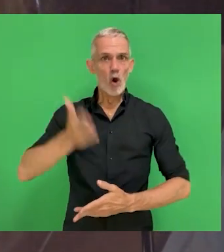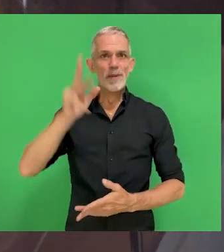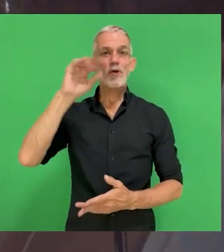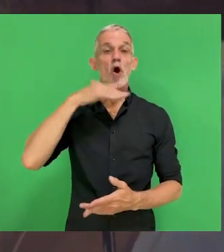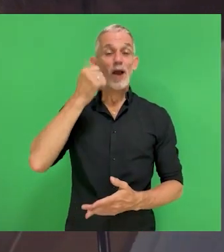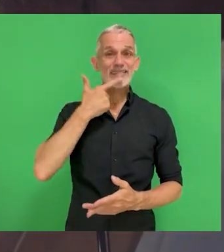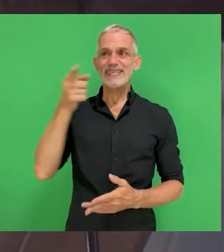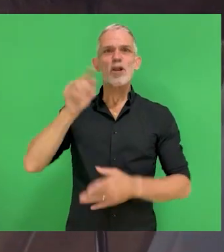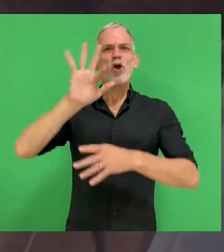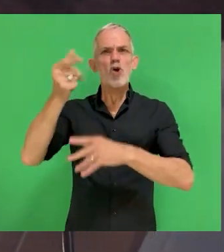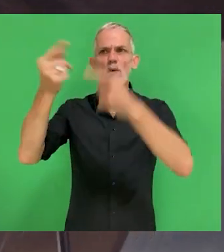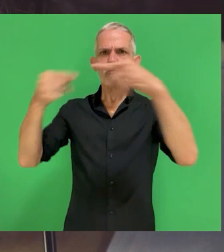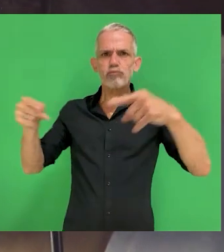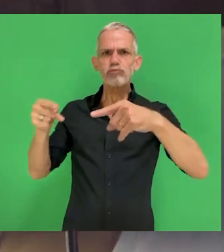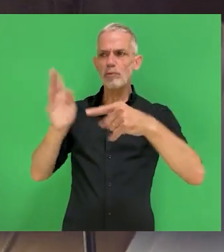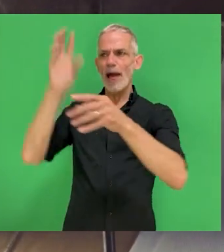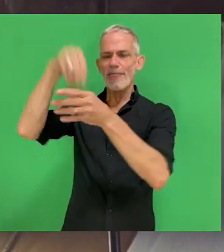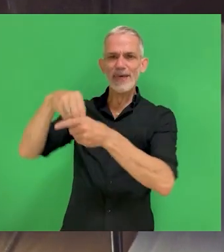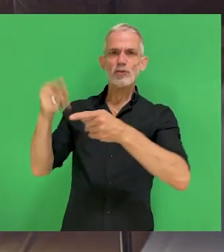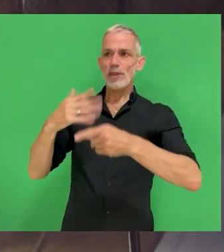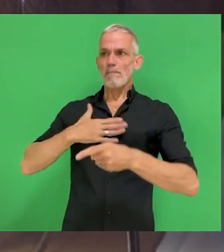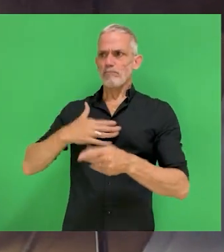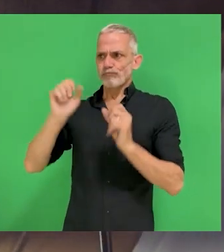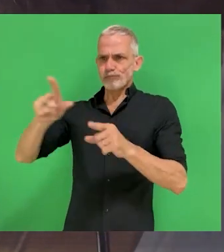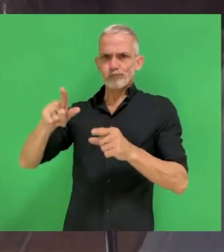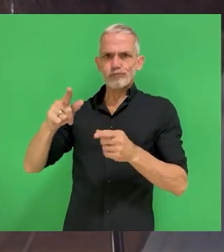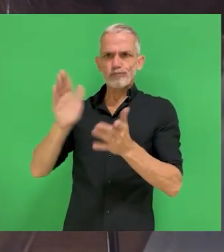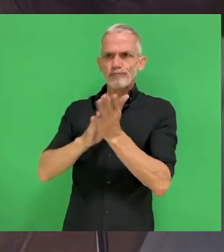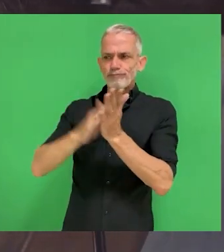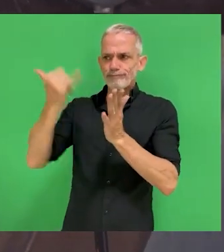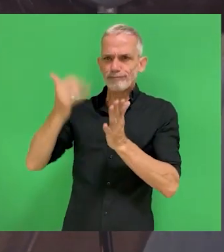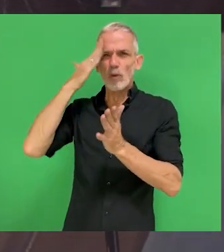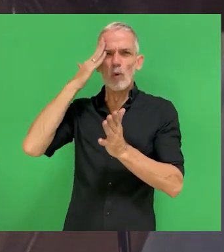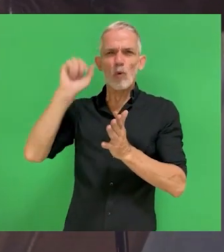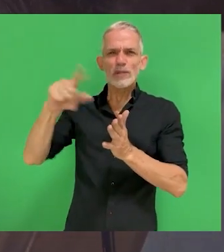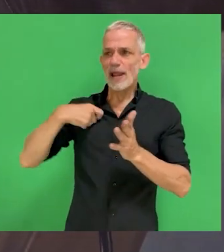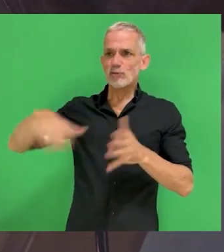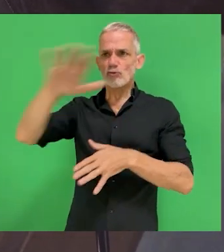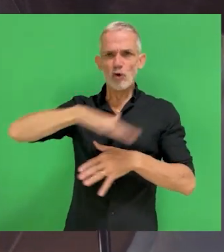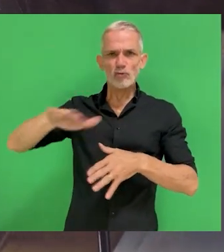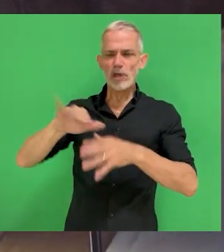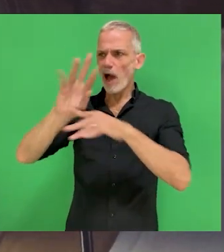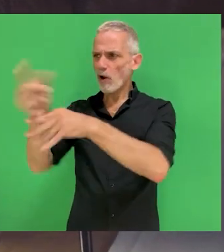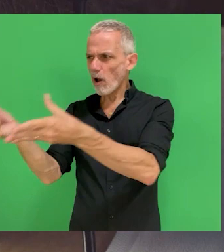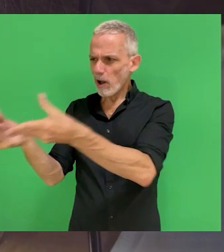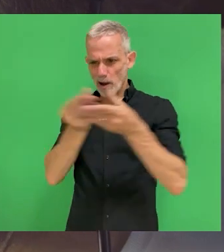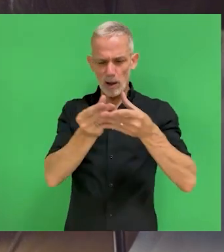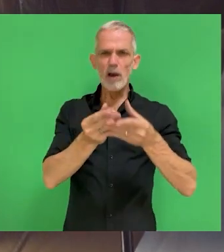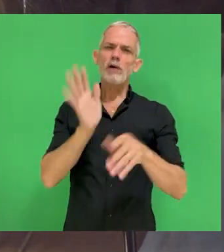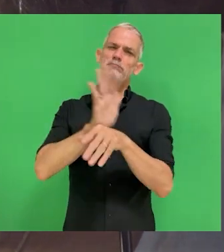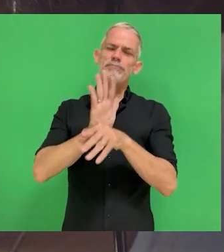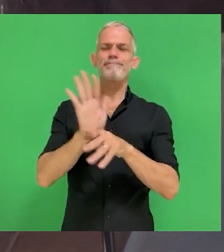roba documentos y objetos que forman parte del patrimonio documental y cultural de una sociedad, es un